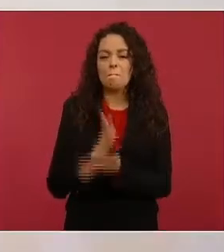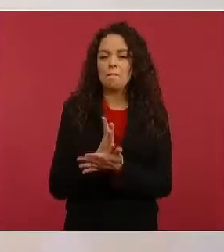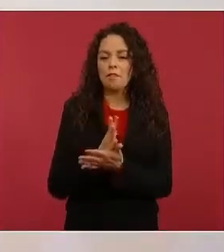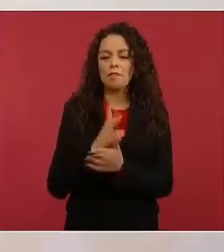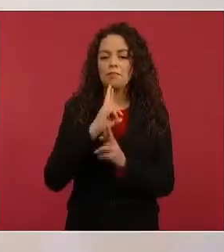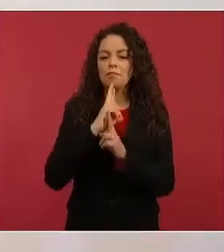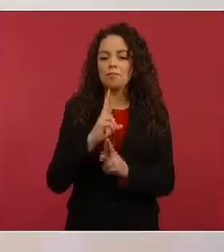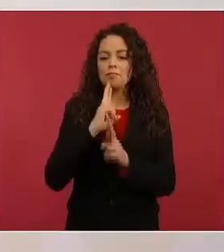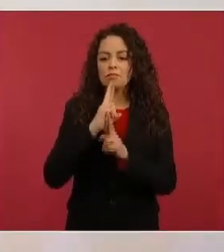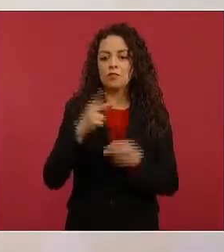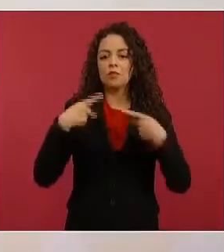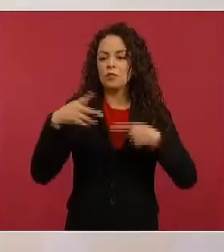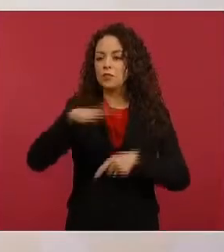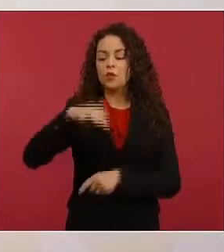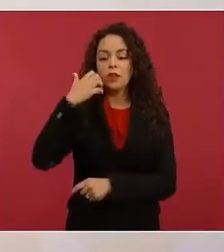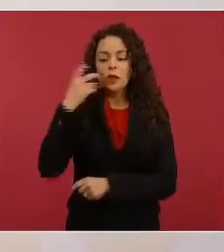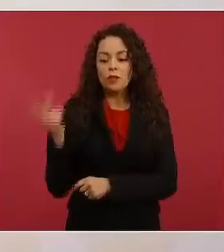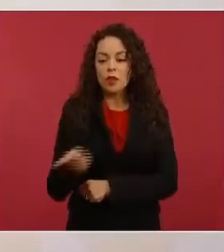Adelante.